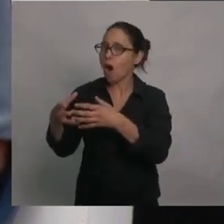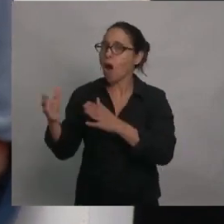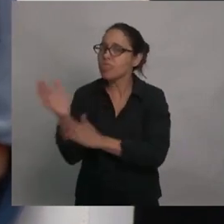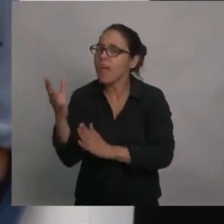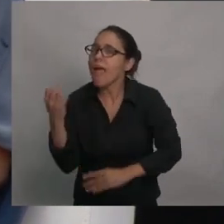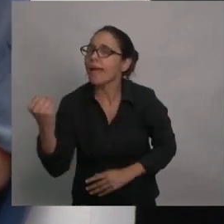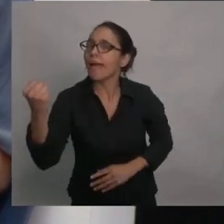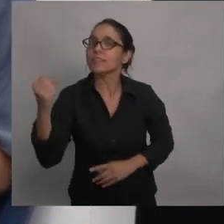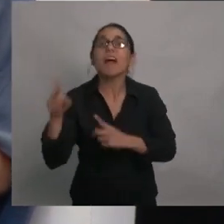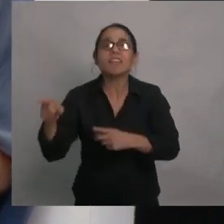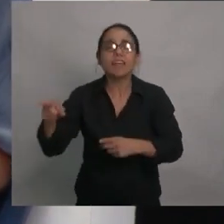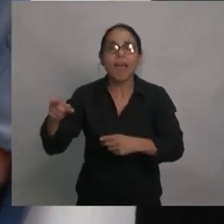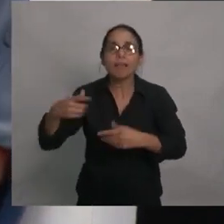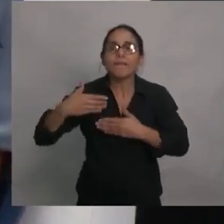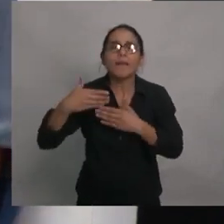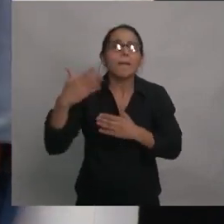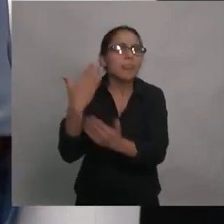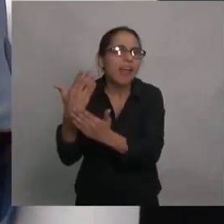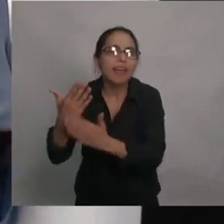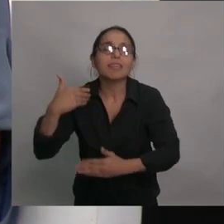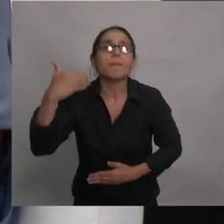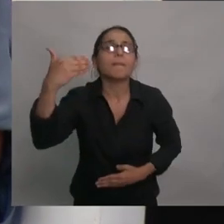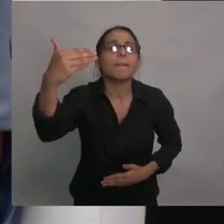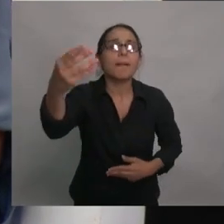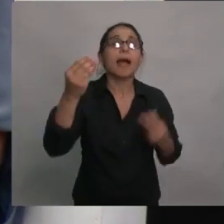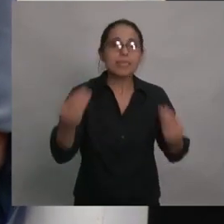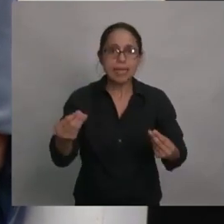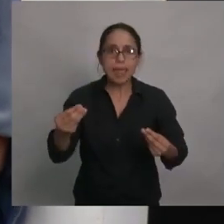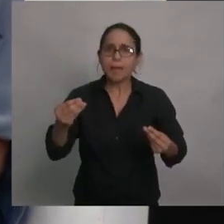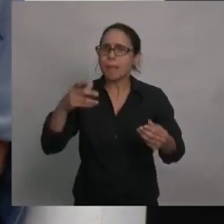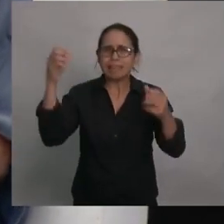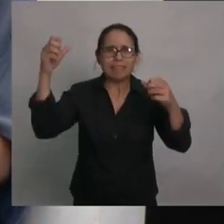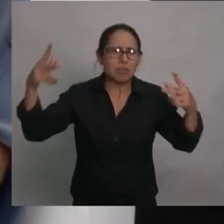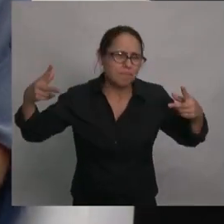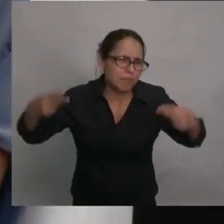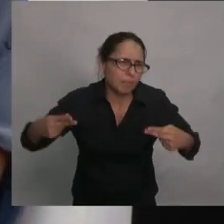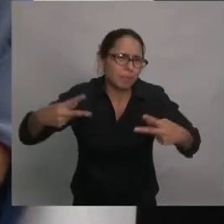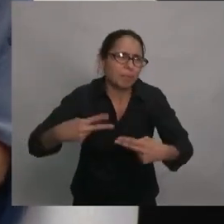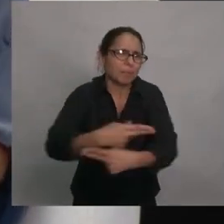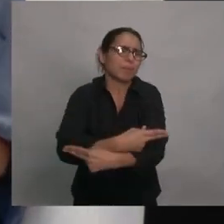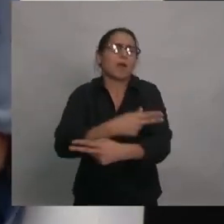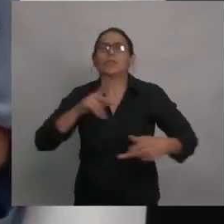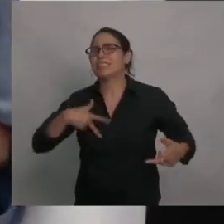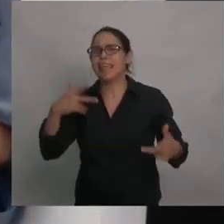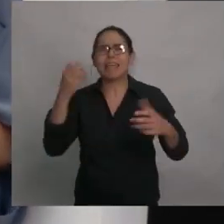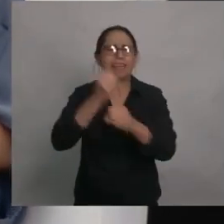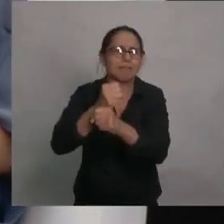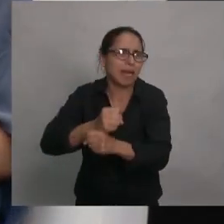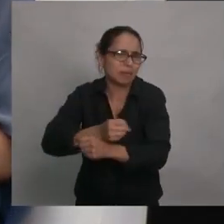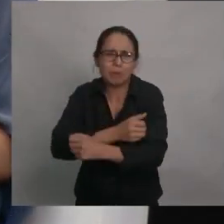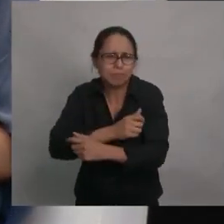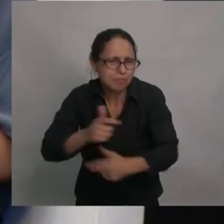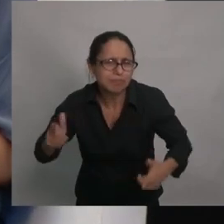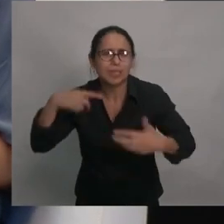ajustes, más capitalismo salvaje y extractivista. Incluso en el caso de Bolsonaro puede que el apoyo a